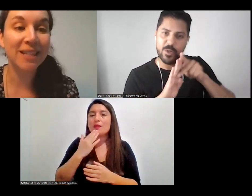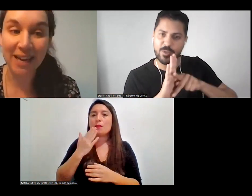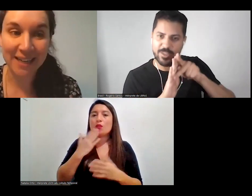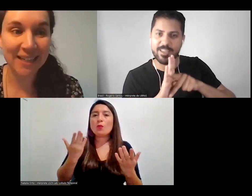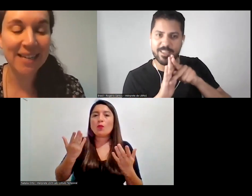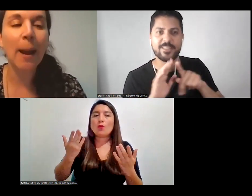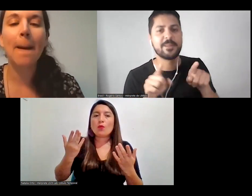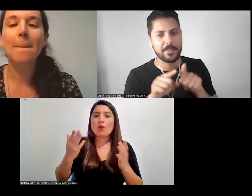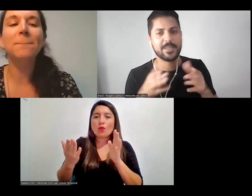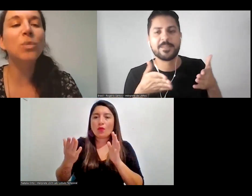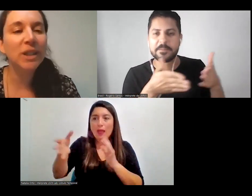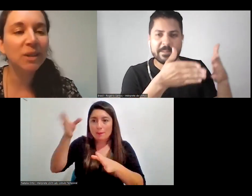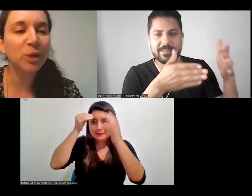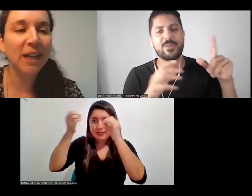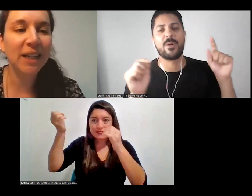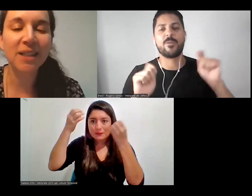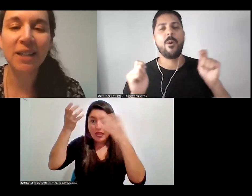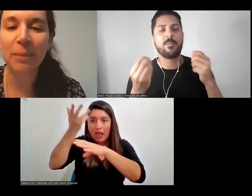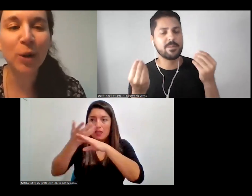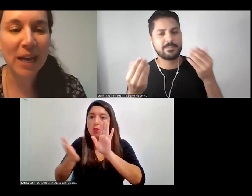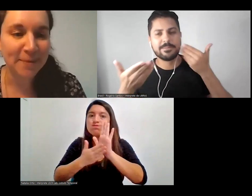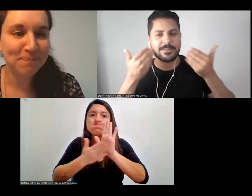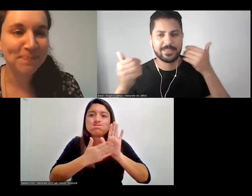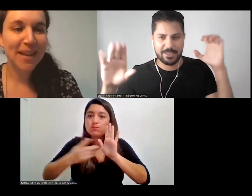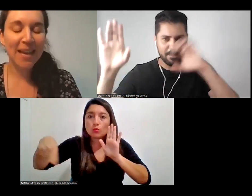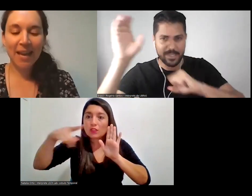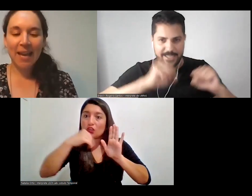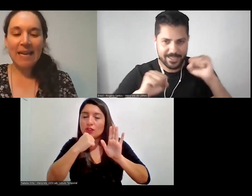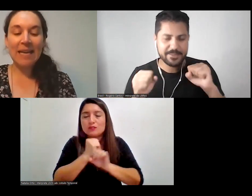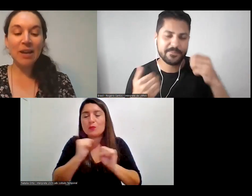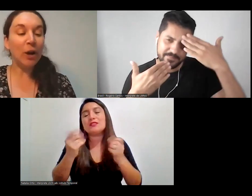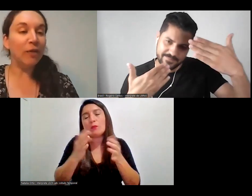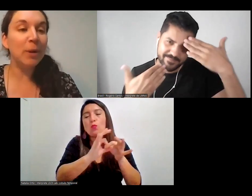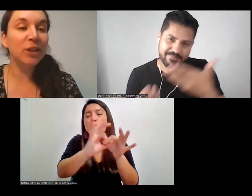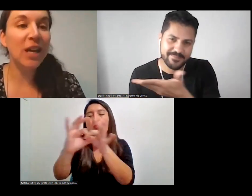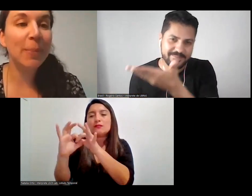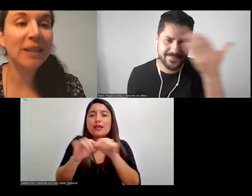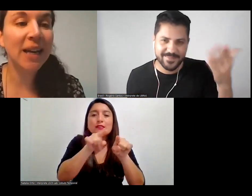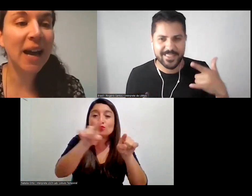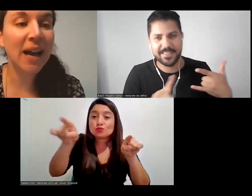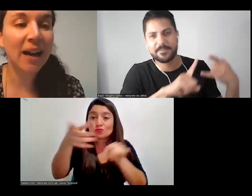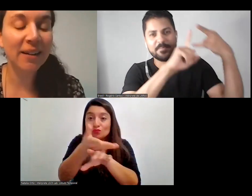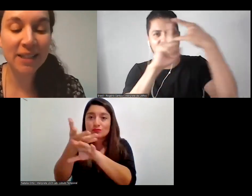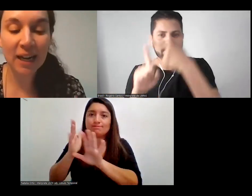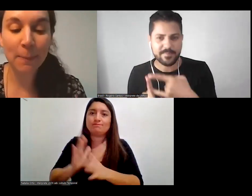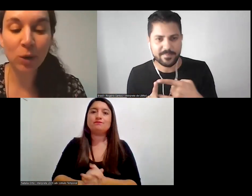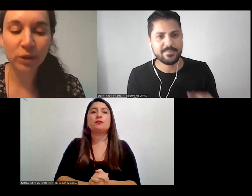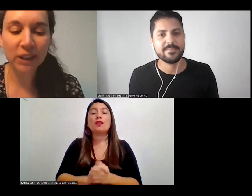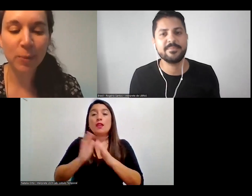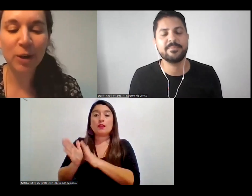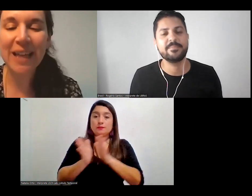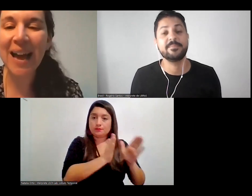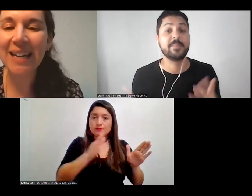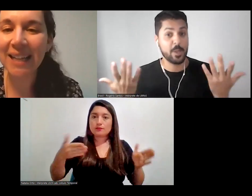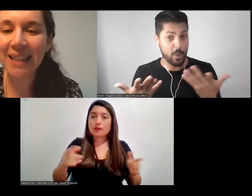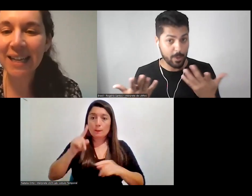los aprendizajes. Así que muchas, muchas gracias si están por ahí. Y bueno, vamos entonces a pasar a revisar las